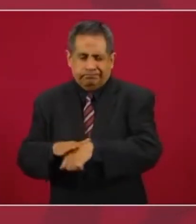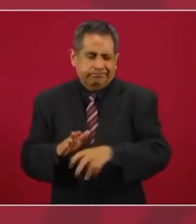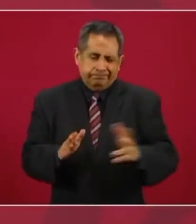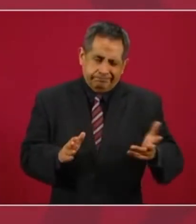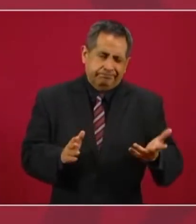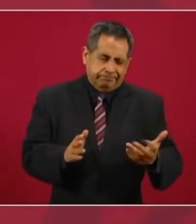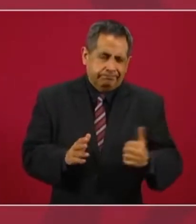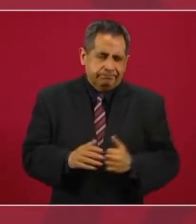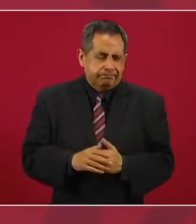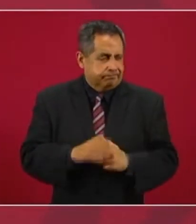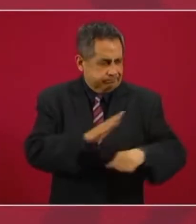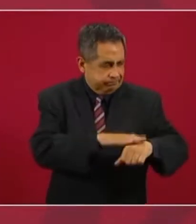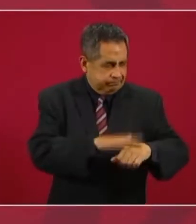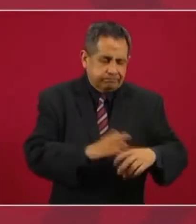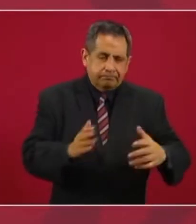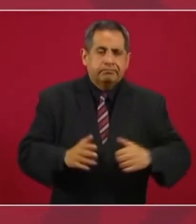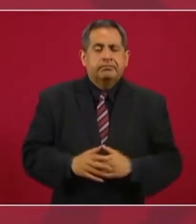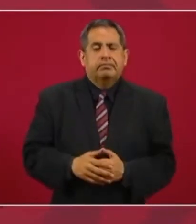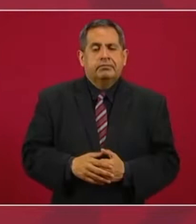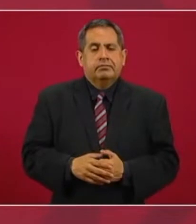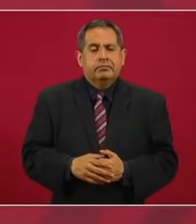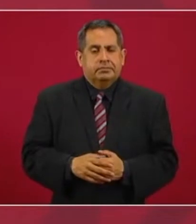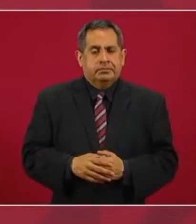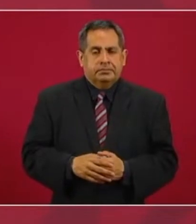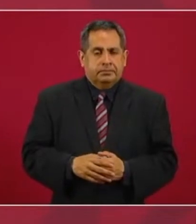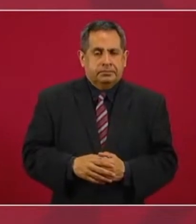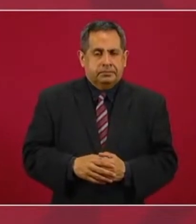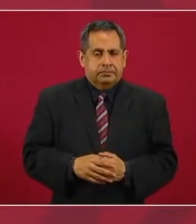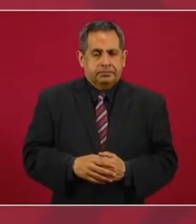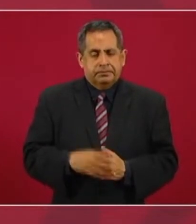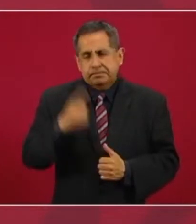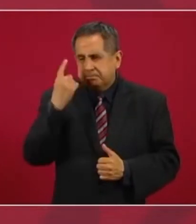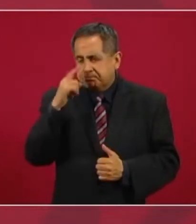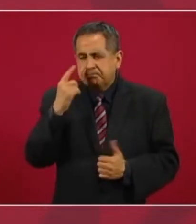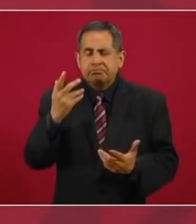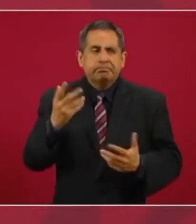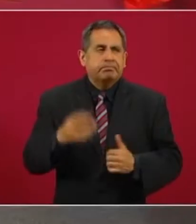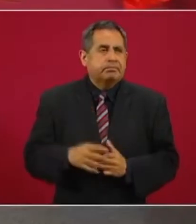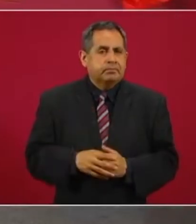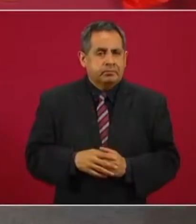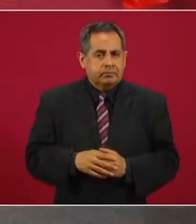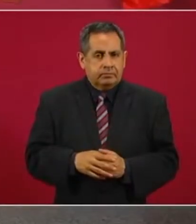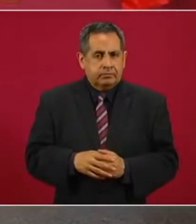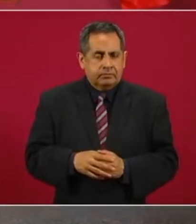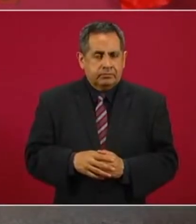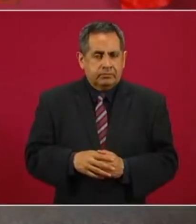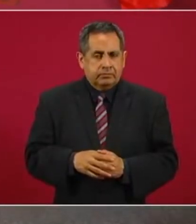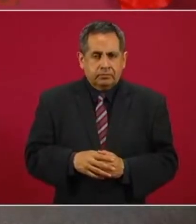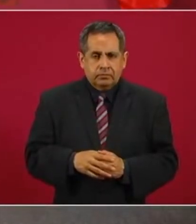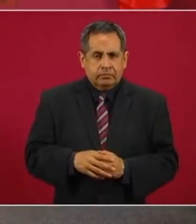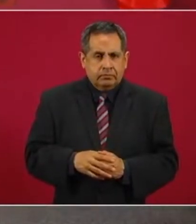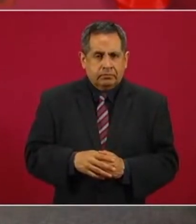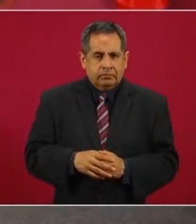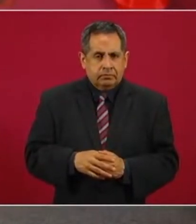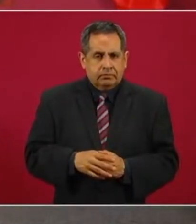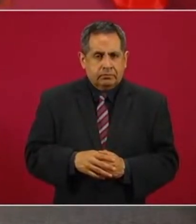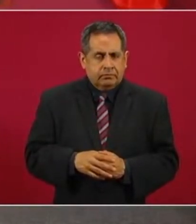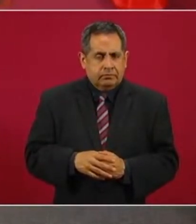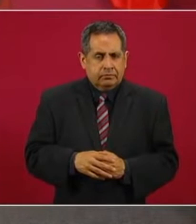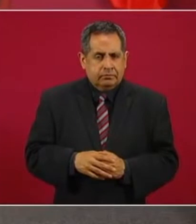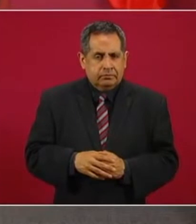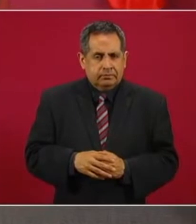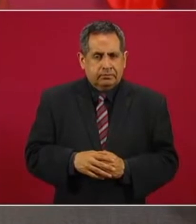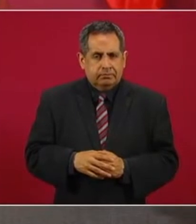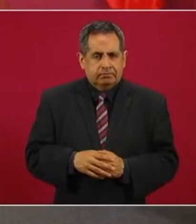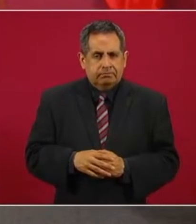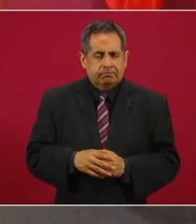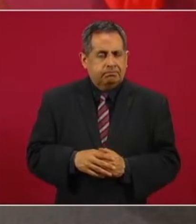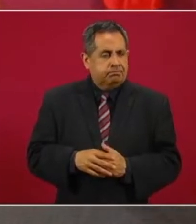no